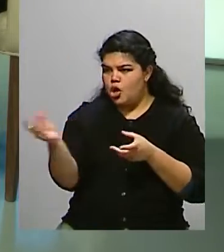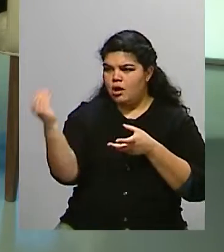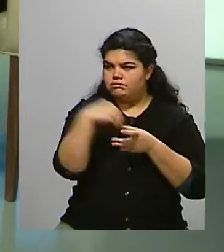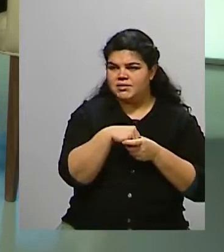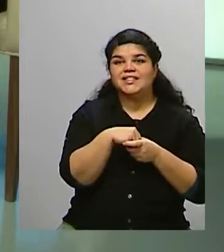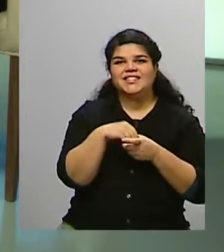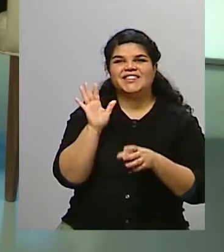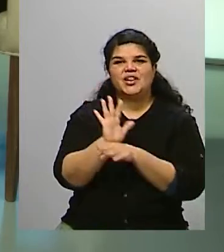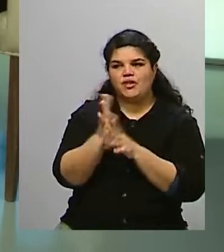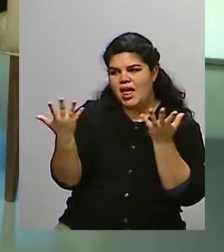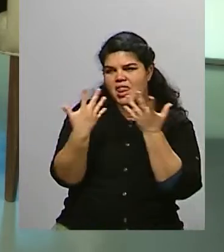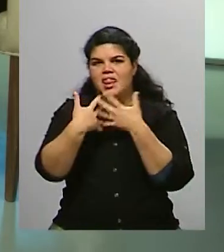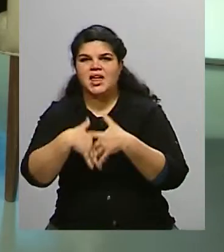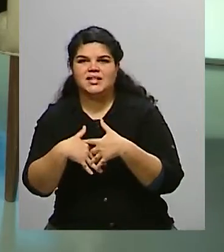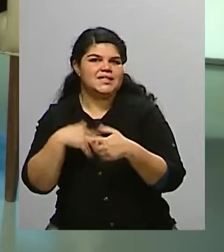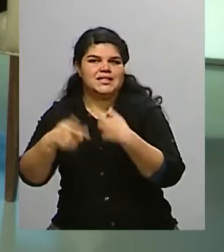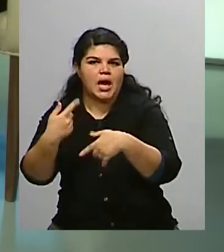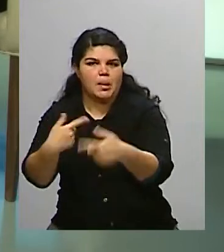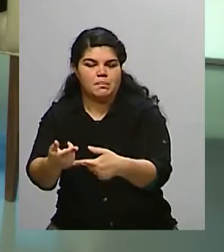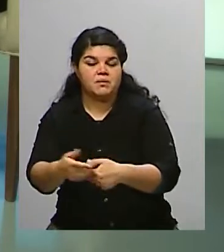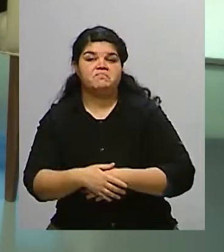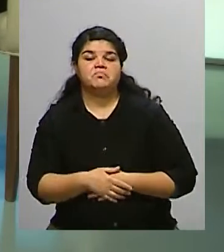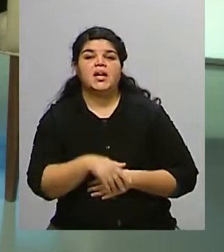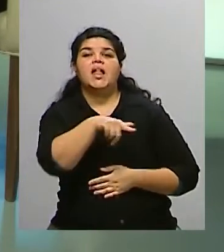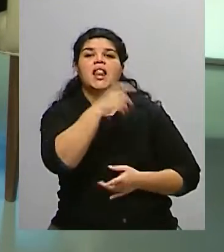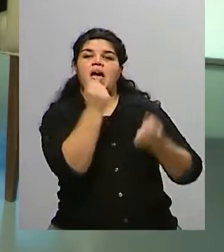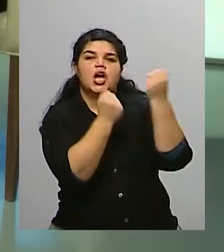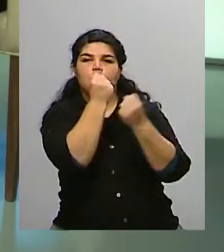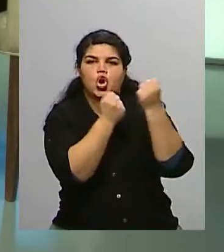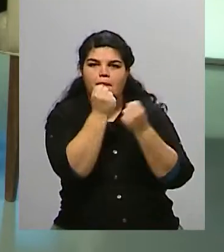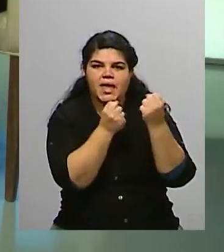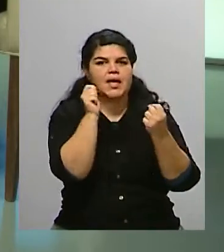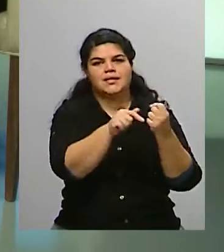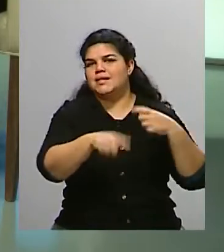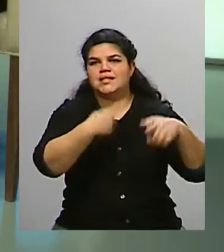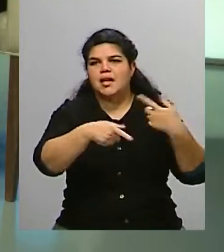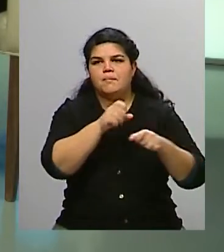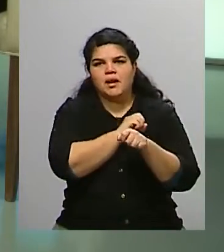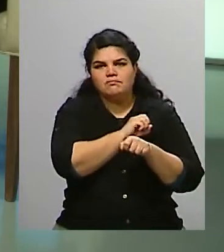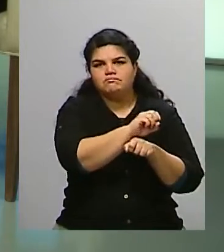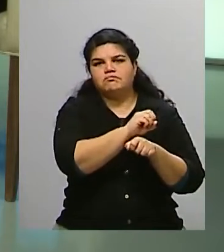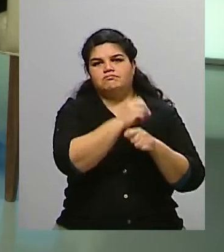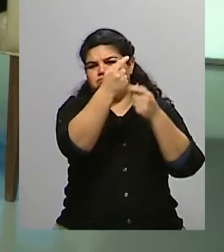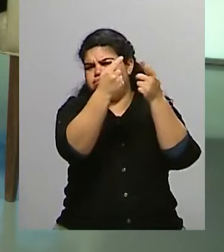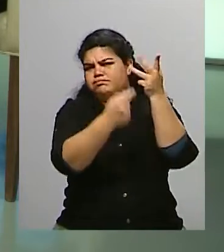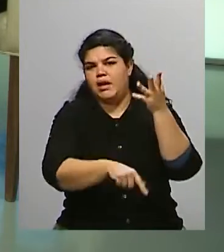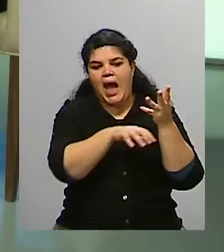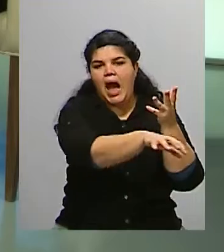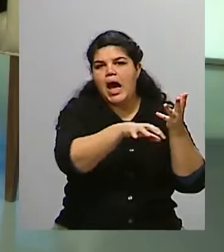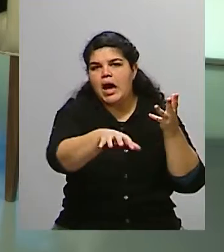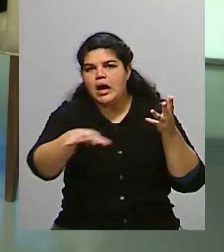incumbencia. Muchísimas. En realidad la economía es una ciencia social que aporta a todas las disciplinas, ¿no? Sí. Y en la salud se dio algo muy